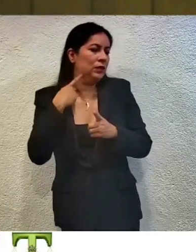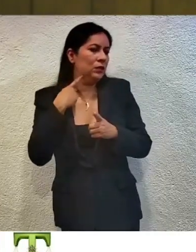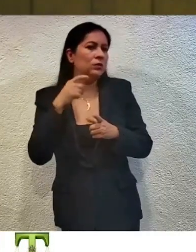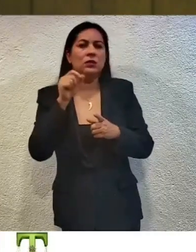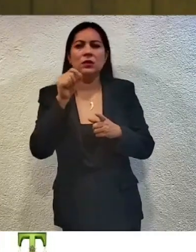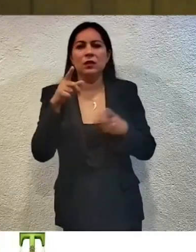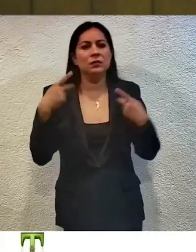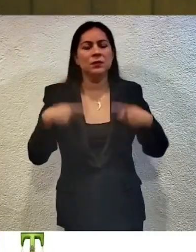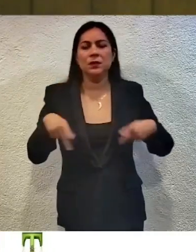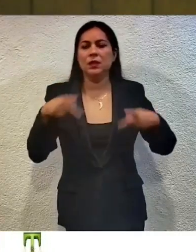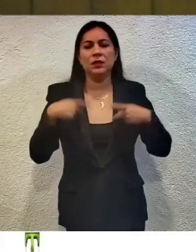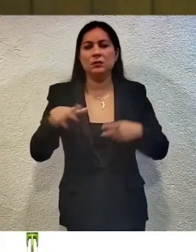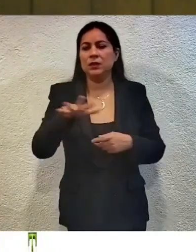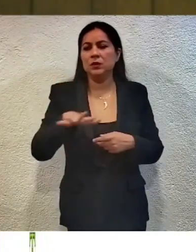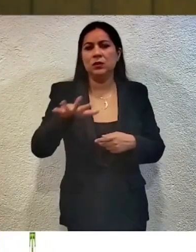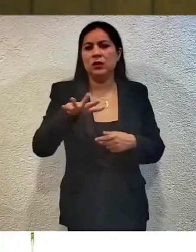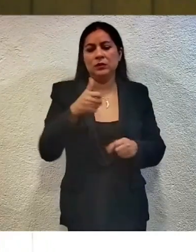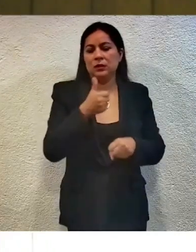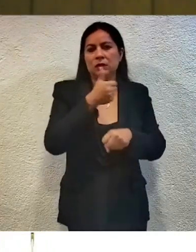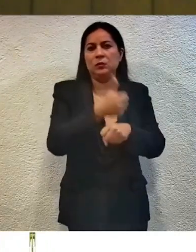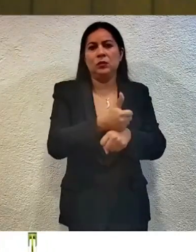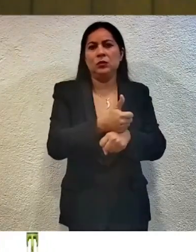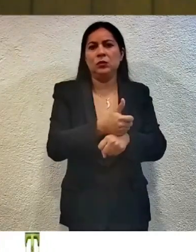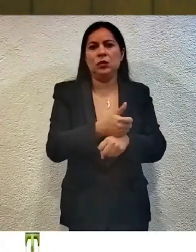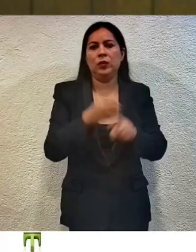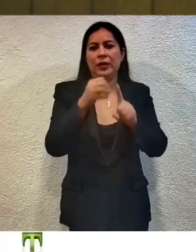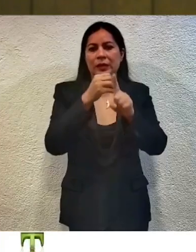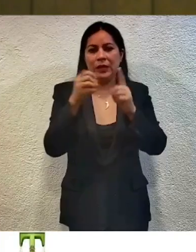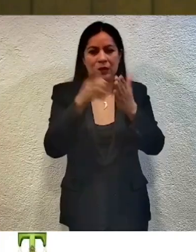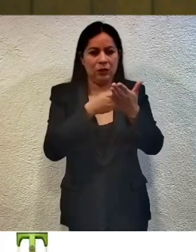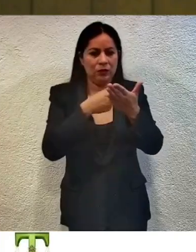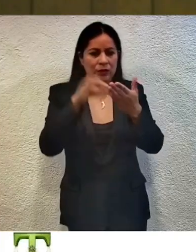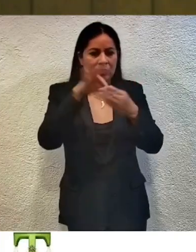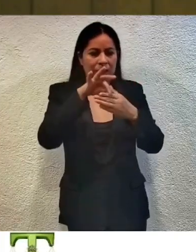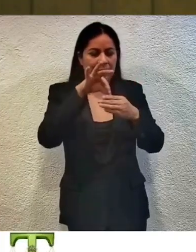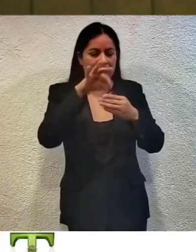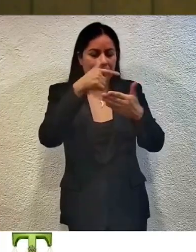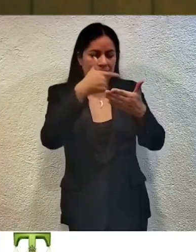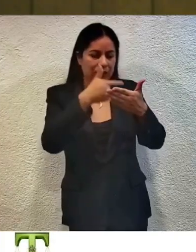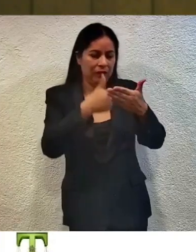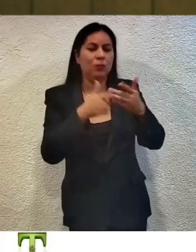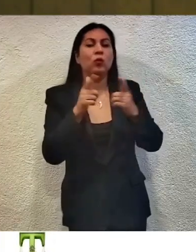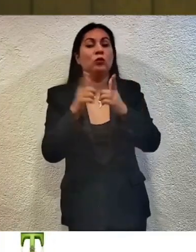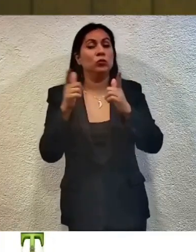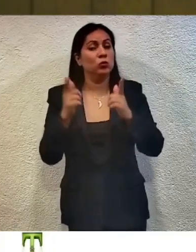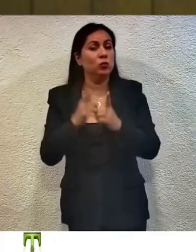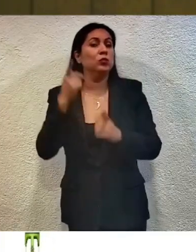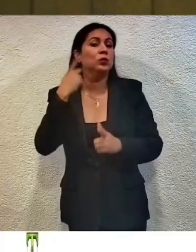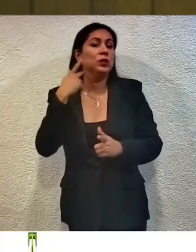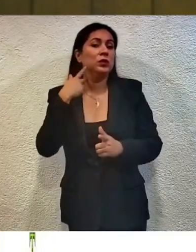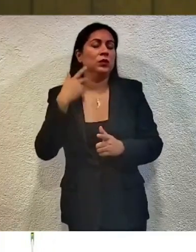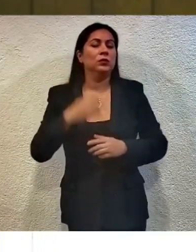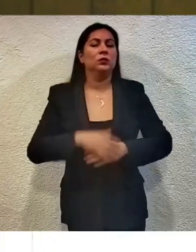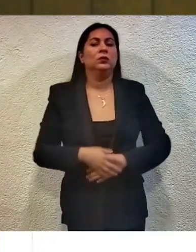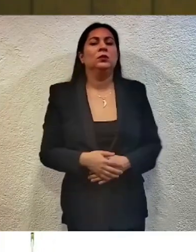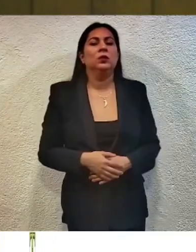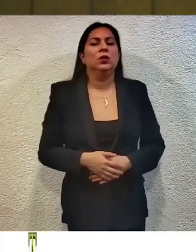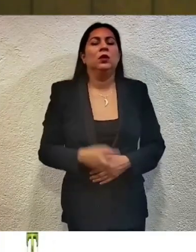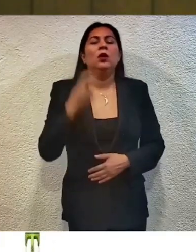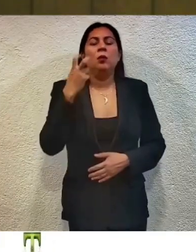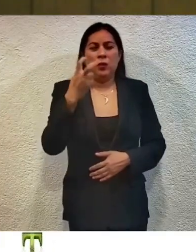de la ciudadanía que fue postulada en el orden preferente por los partidos políticos. Por